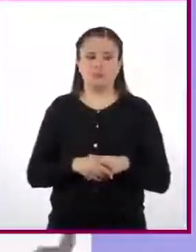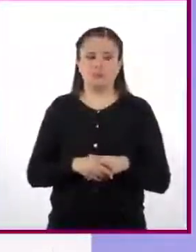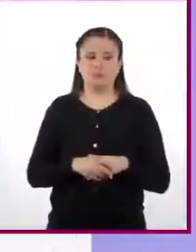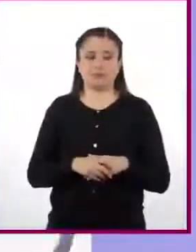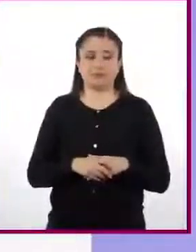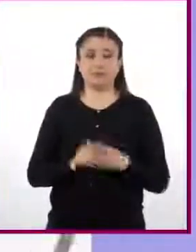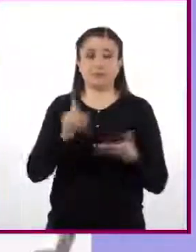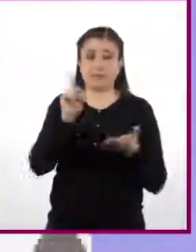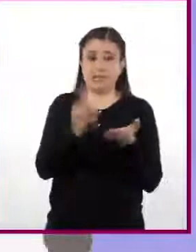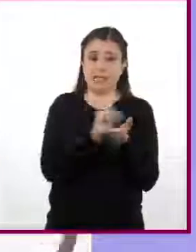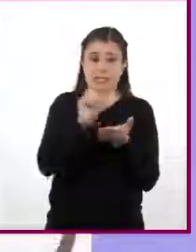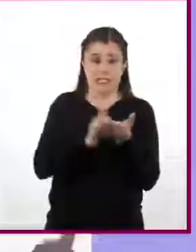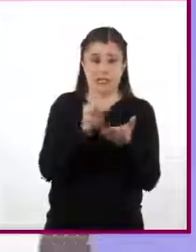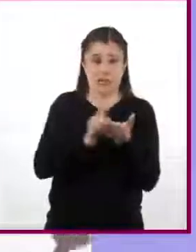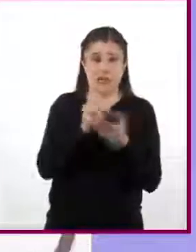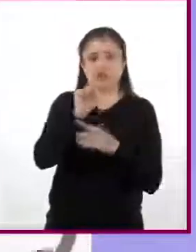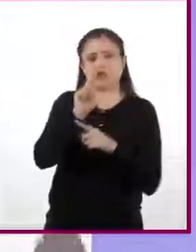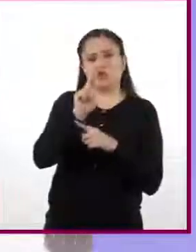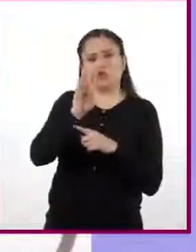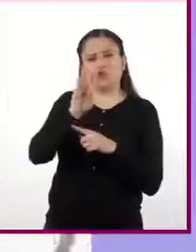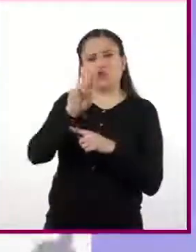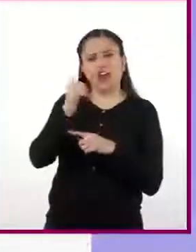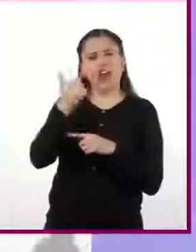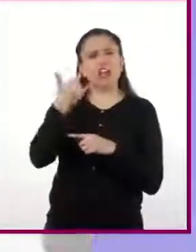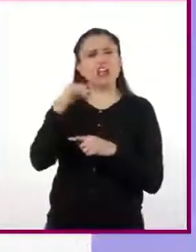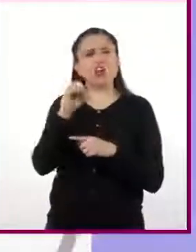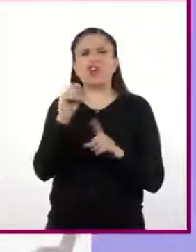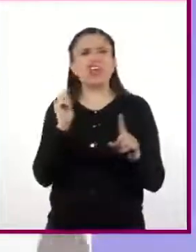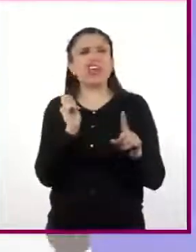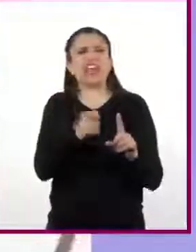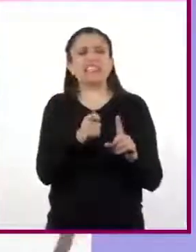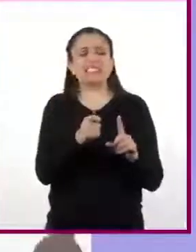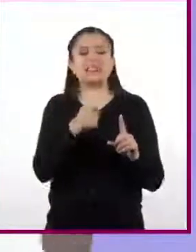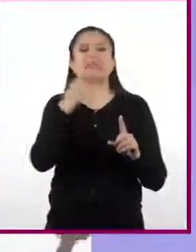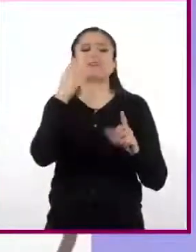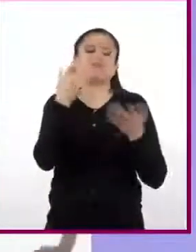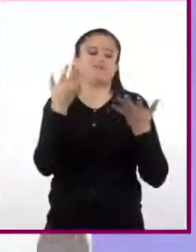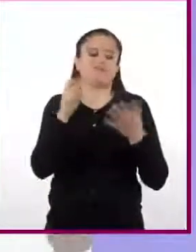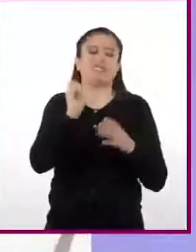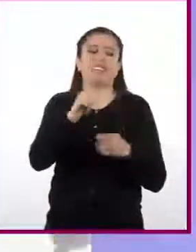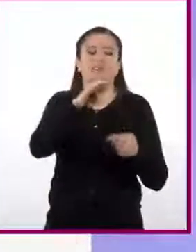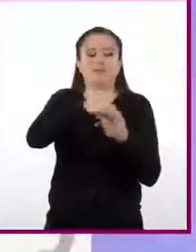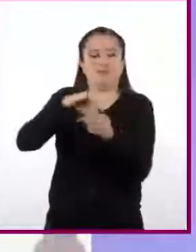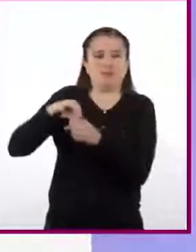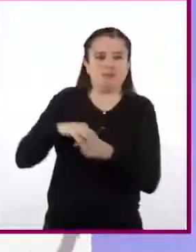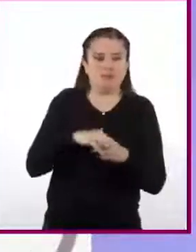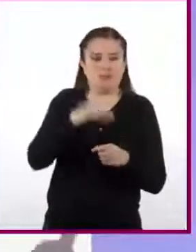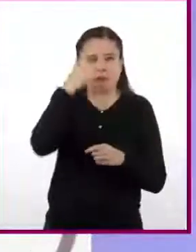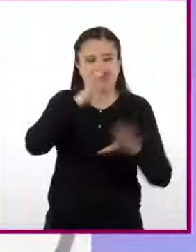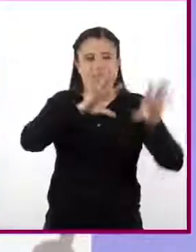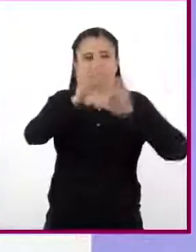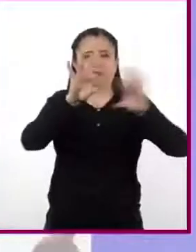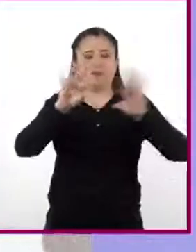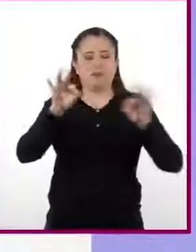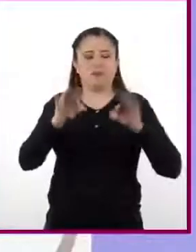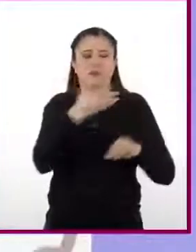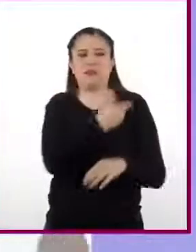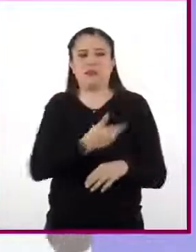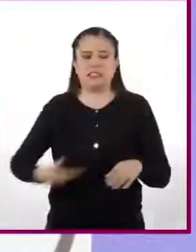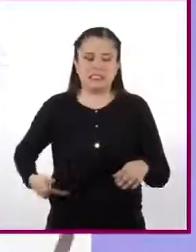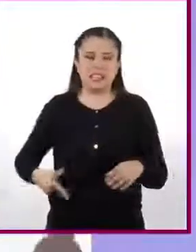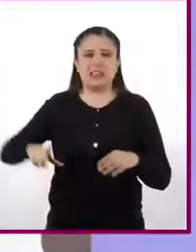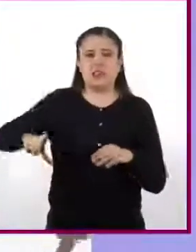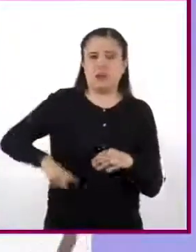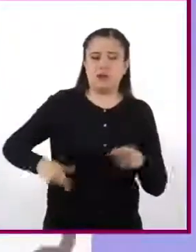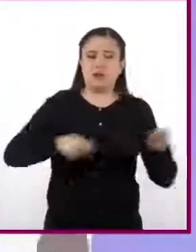Según el diccionario, sufragio significa sistema electoral por el que se elige a las personas que ocuparán los cargos